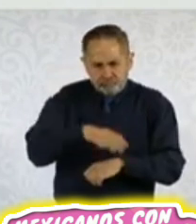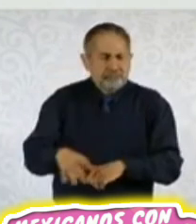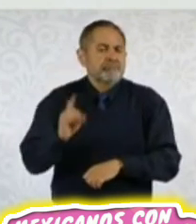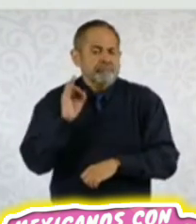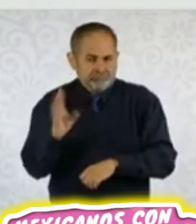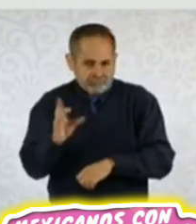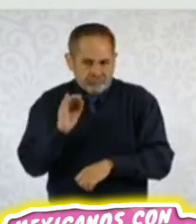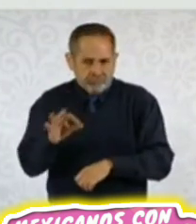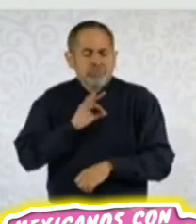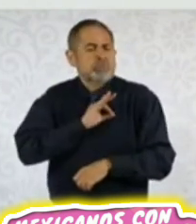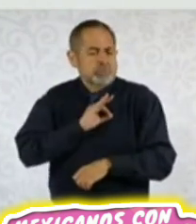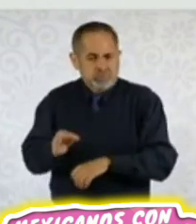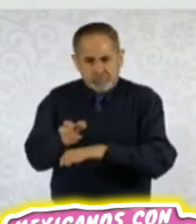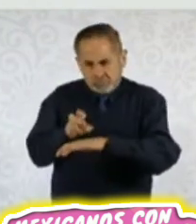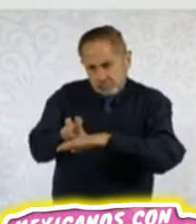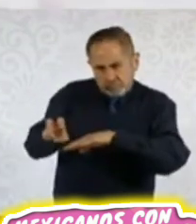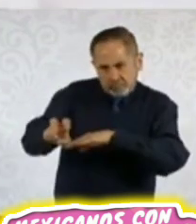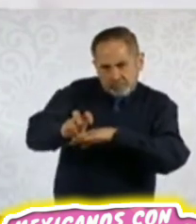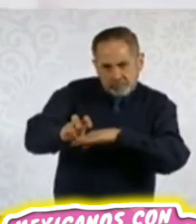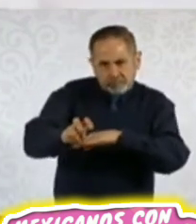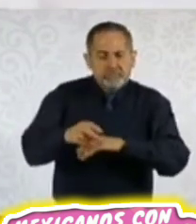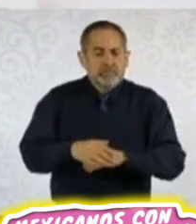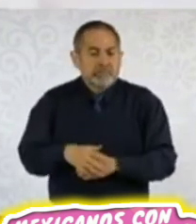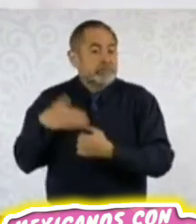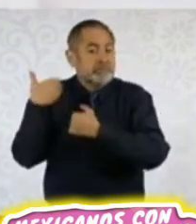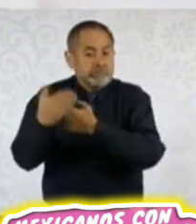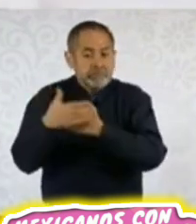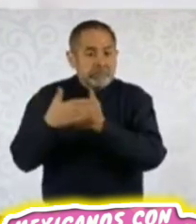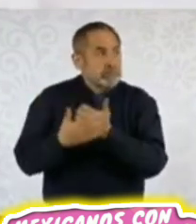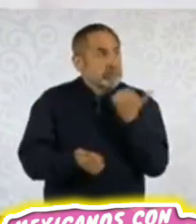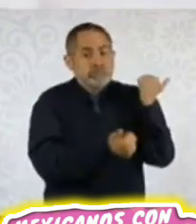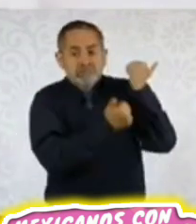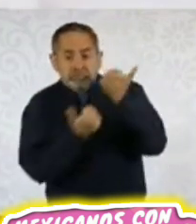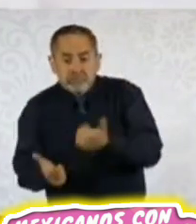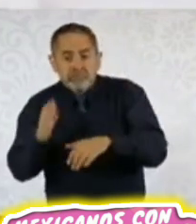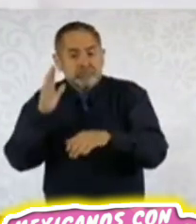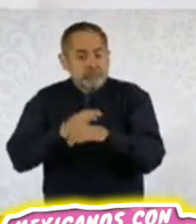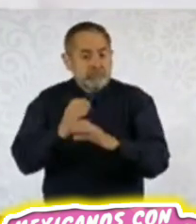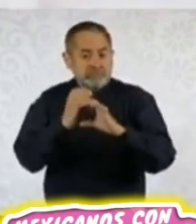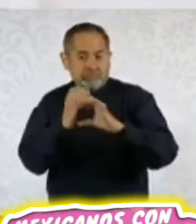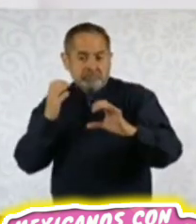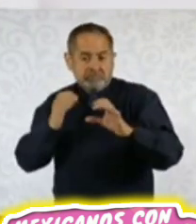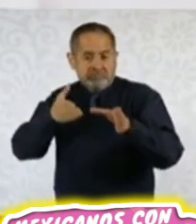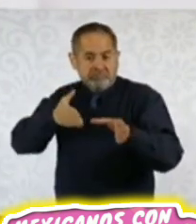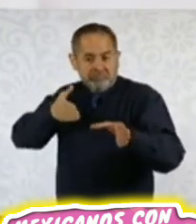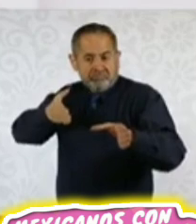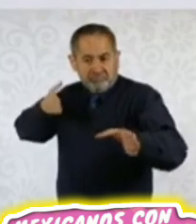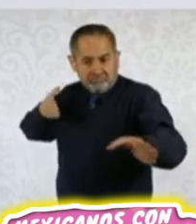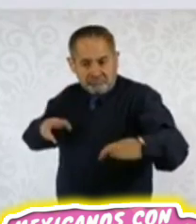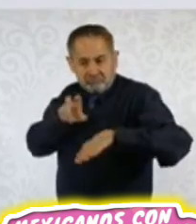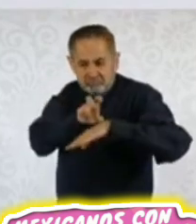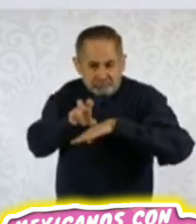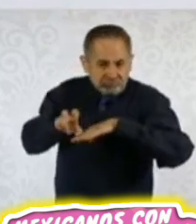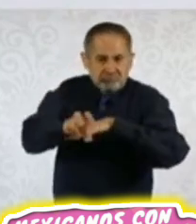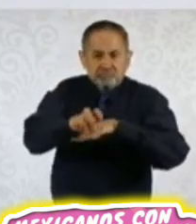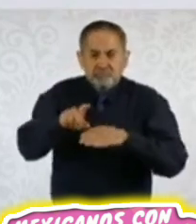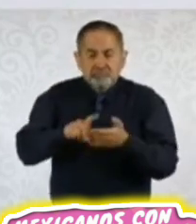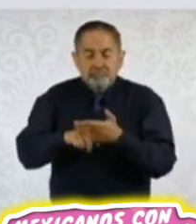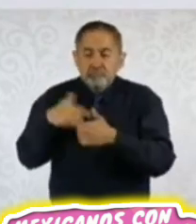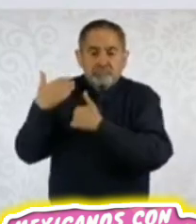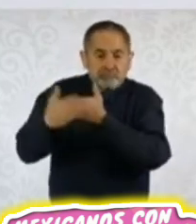Se van a recibir más trenes, tiene que funcionar el pilotaje